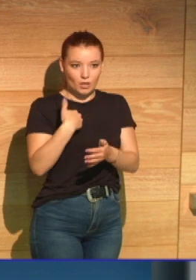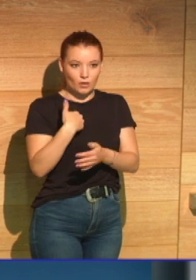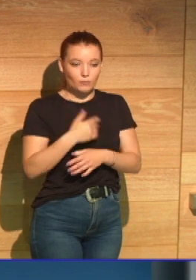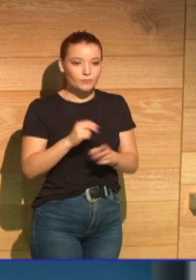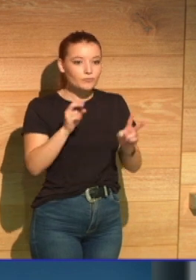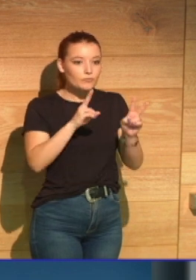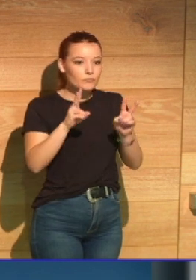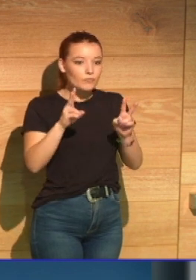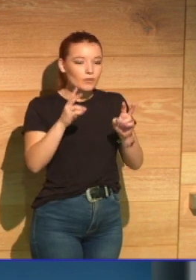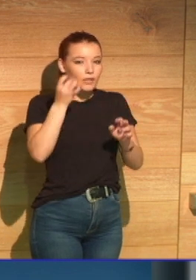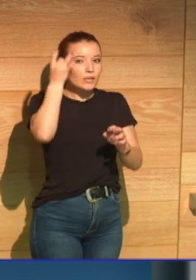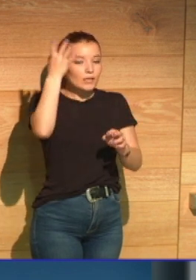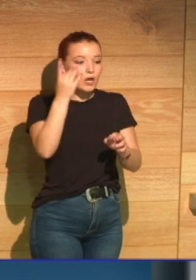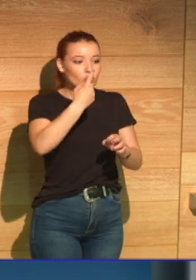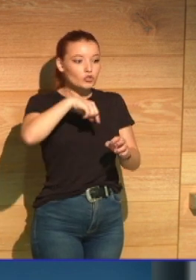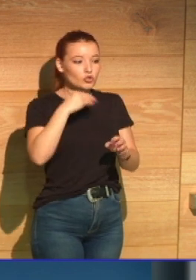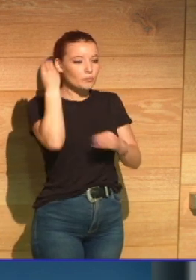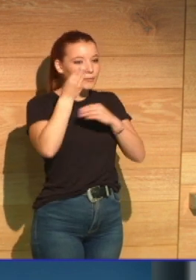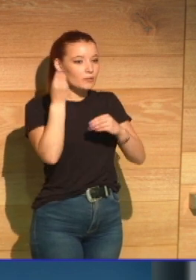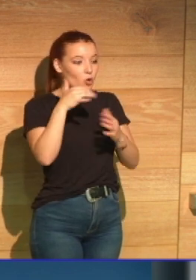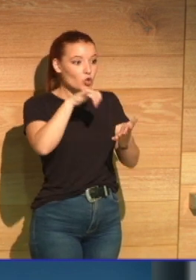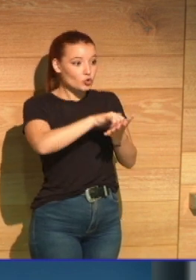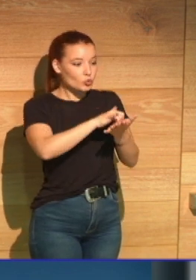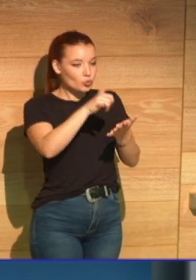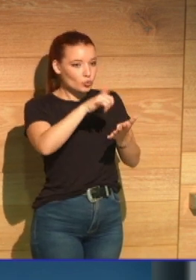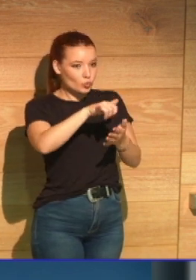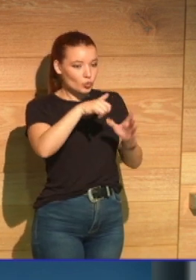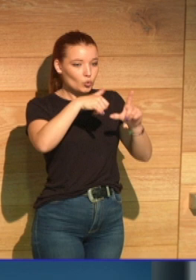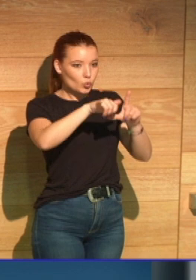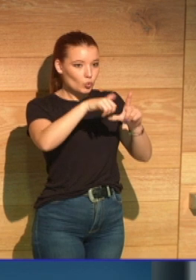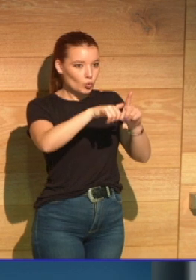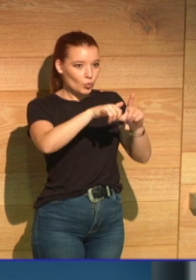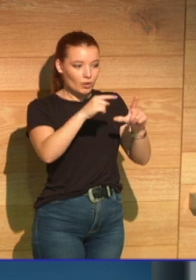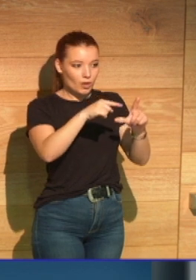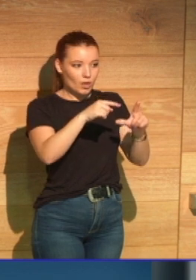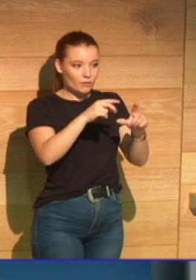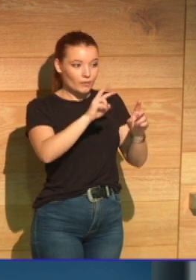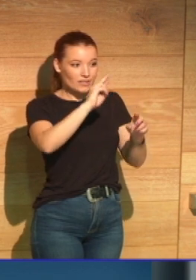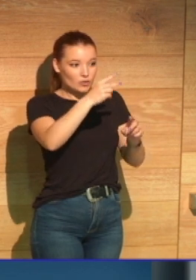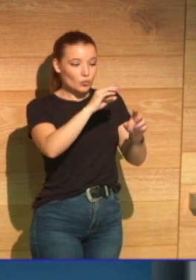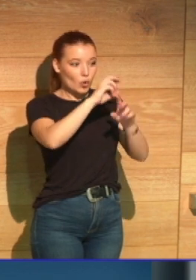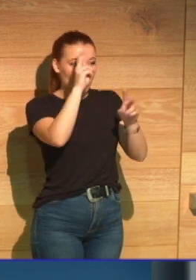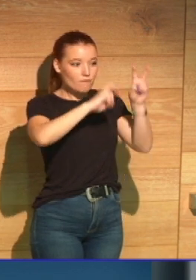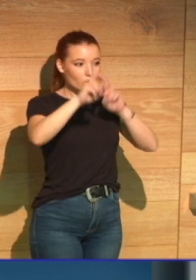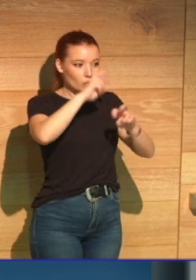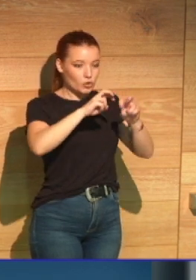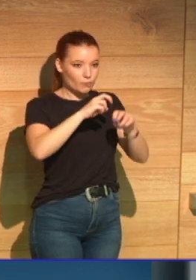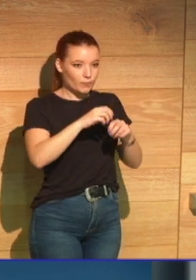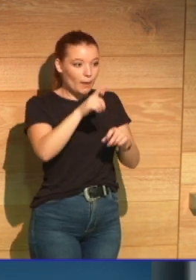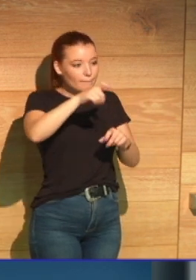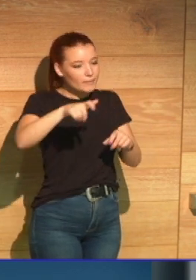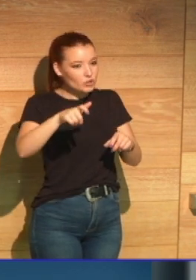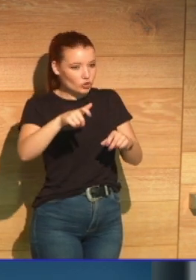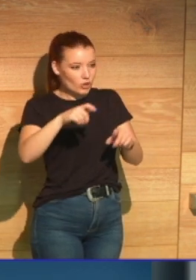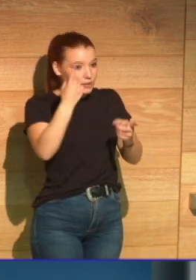misma de pensar cómo es que YouTube es el segundo buscador más importante del mundo, donde las personas no buscan información en un